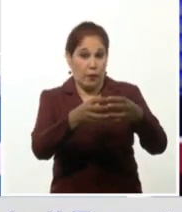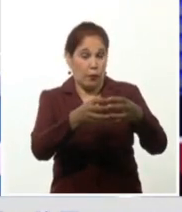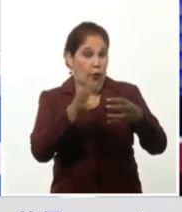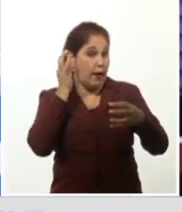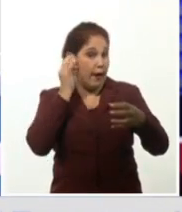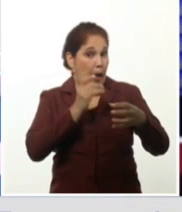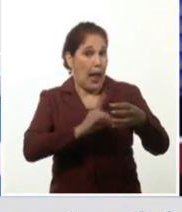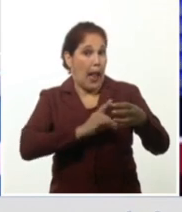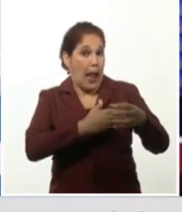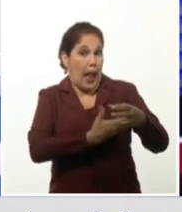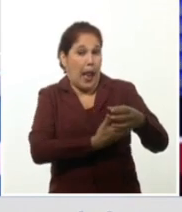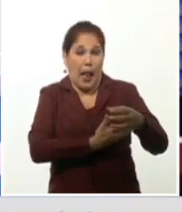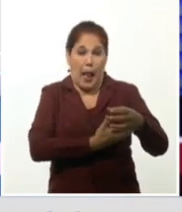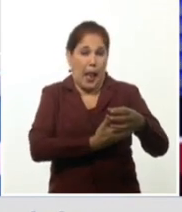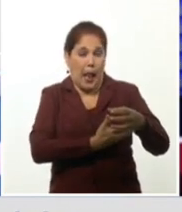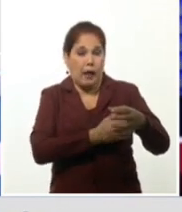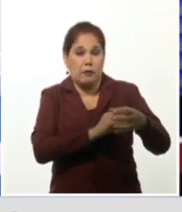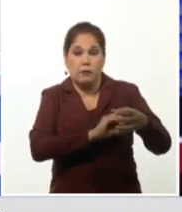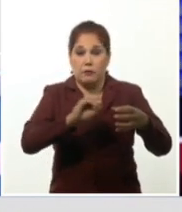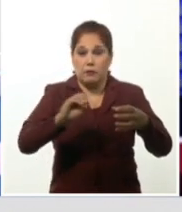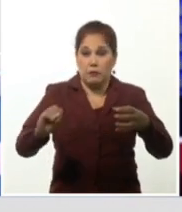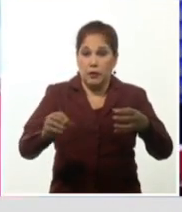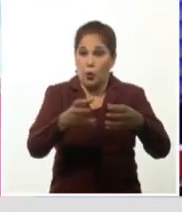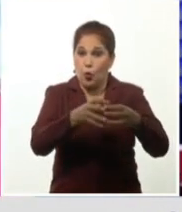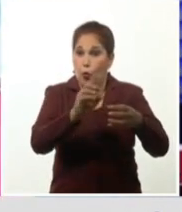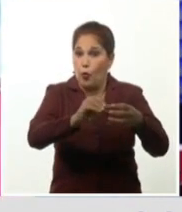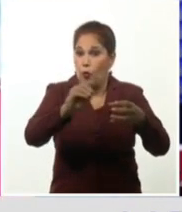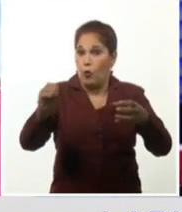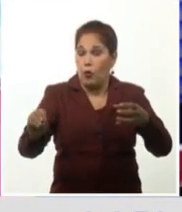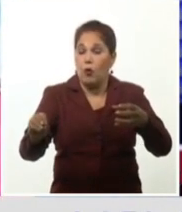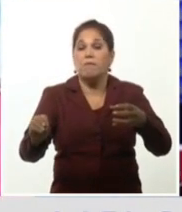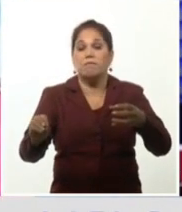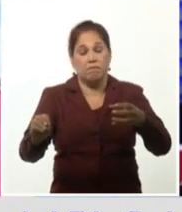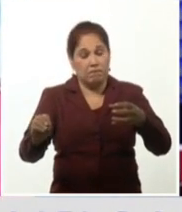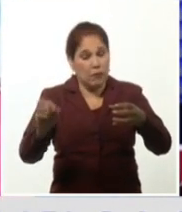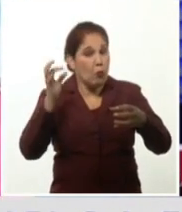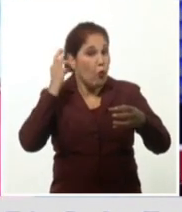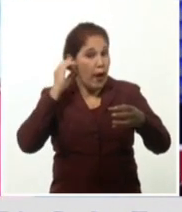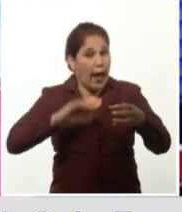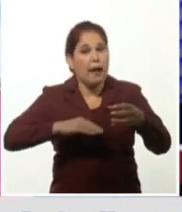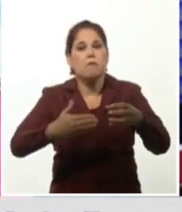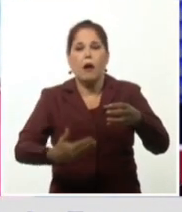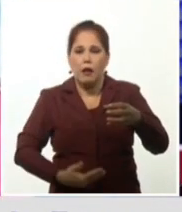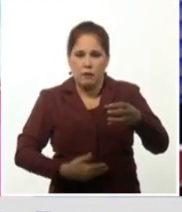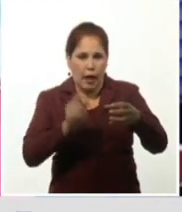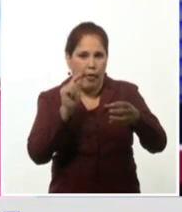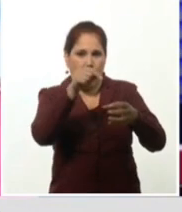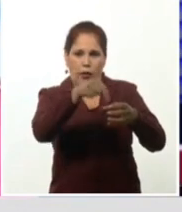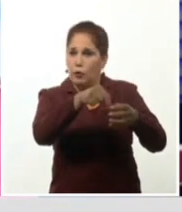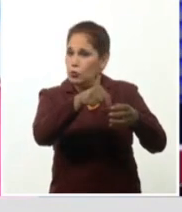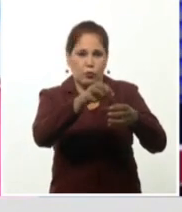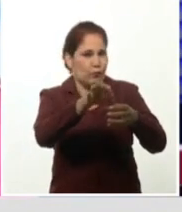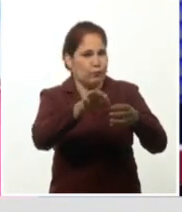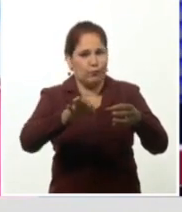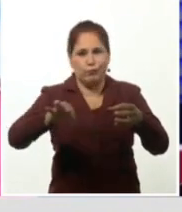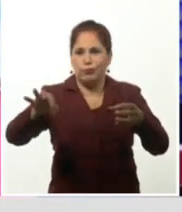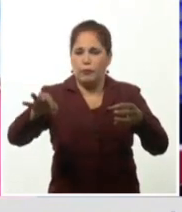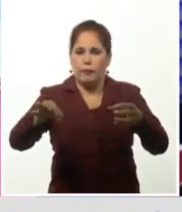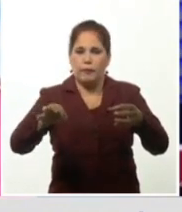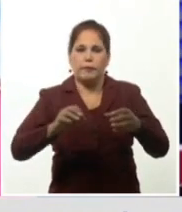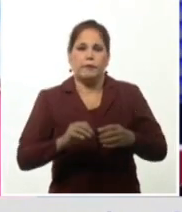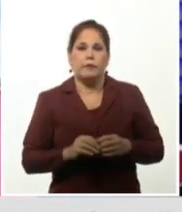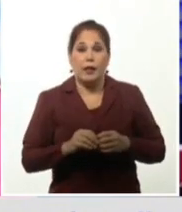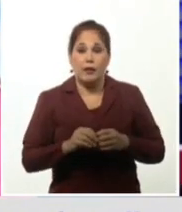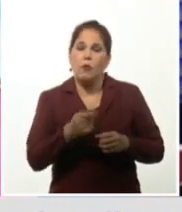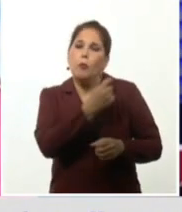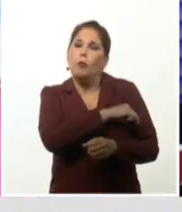del fase 3 de ensayos clínicos? Sí, las embarazadas son, digamos, poblaciones protegidas